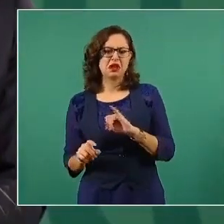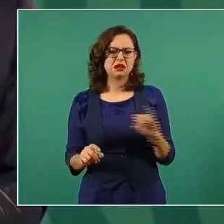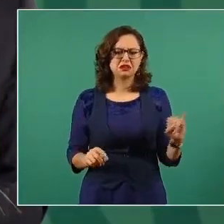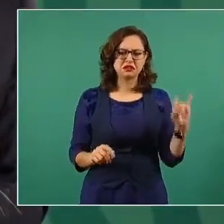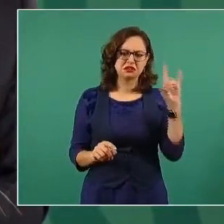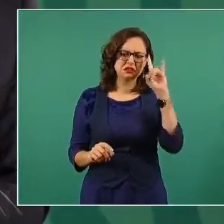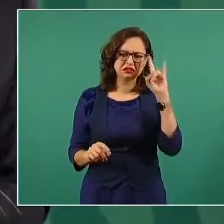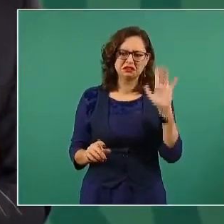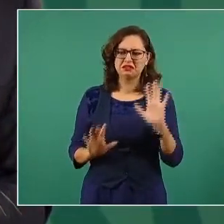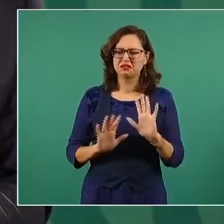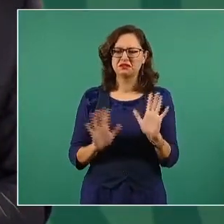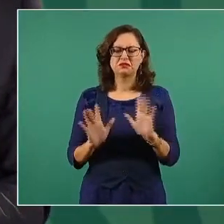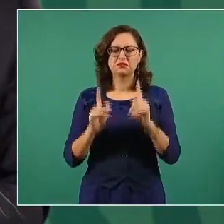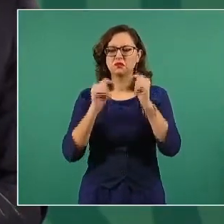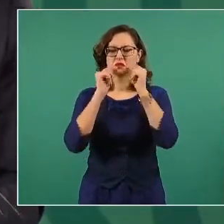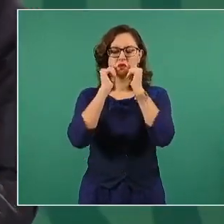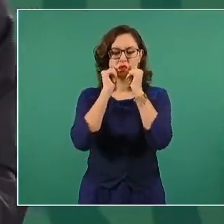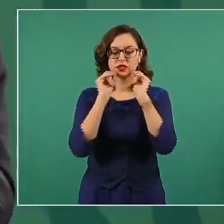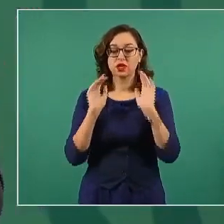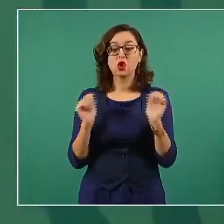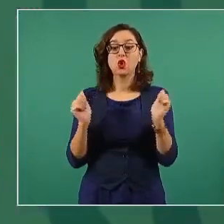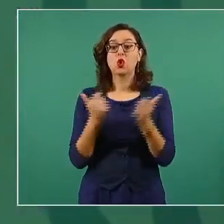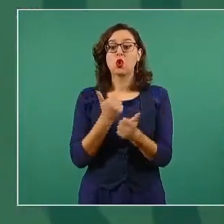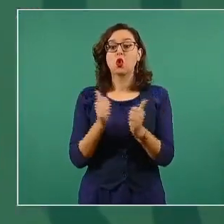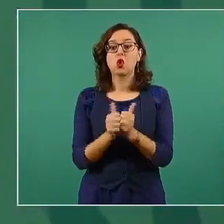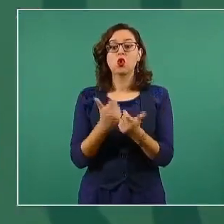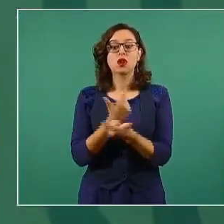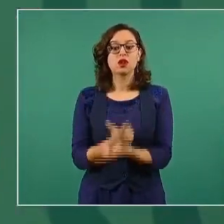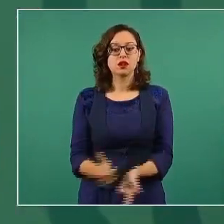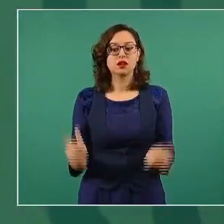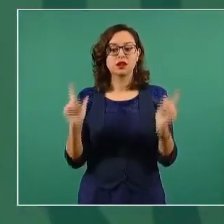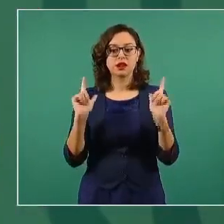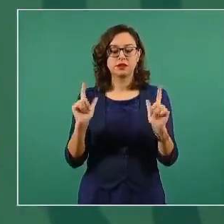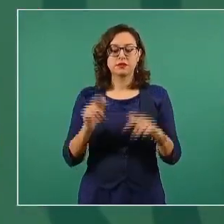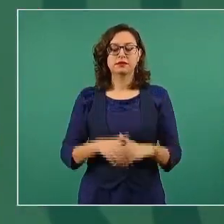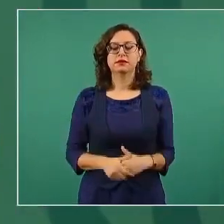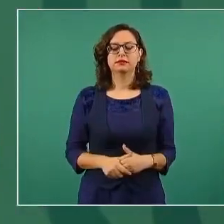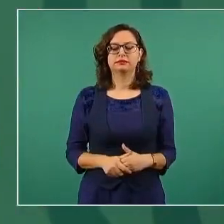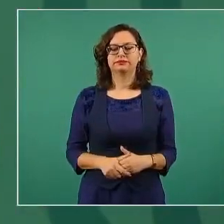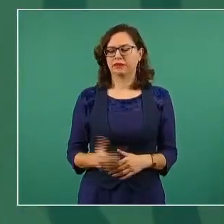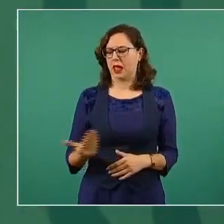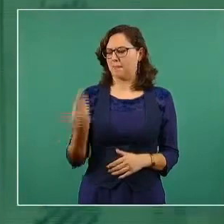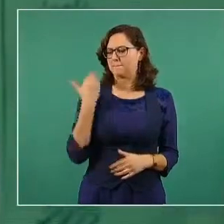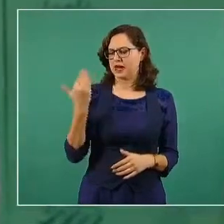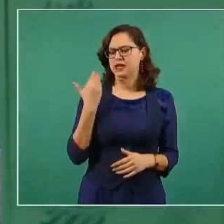Hace poco estuve con los empresarios de México y les decía